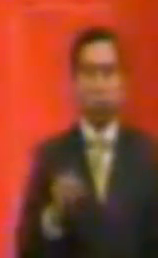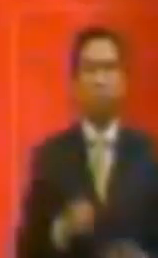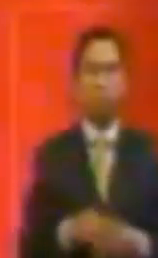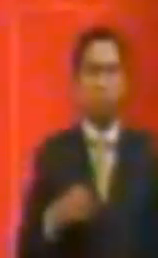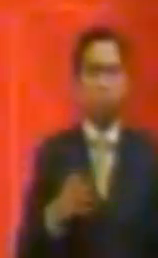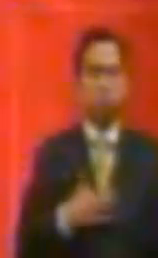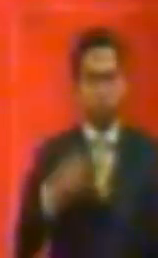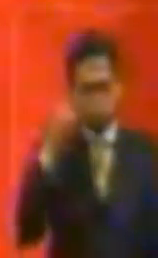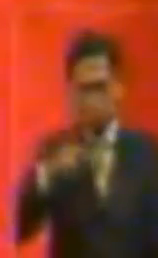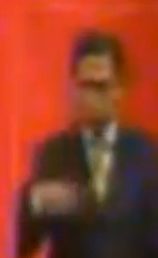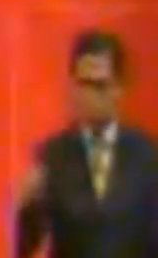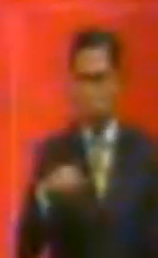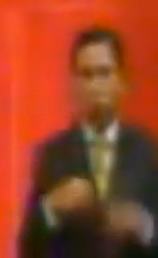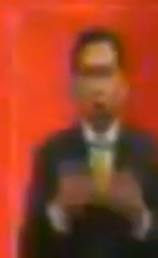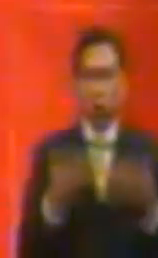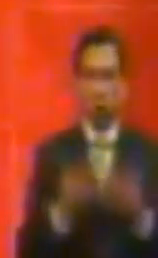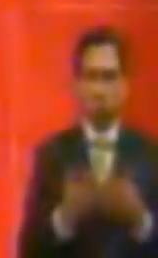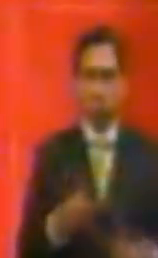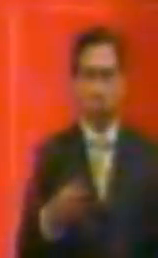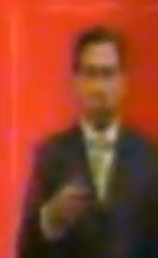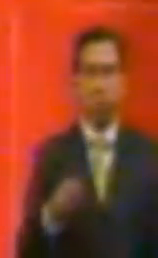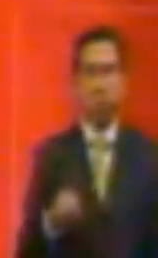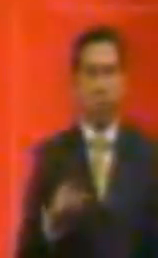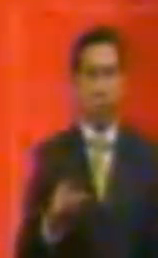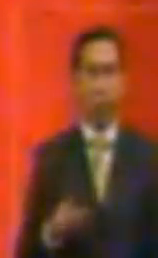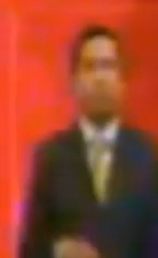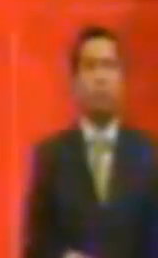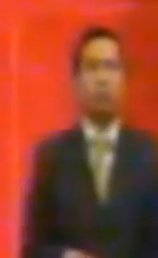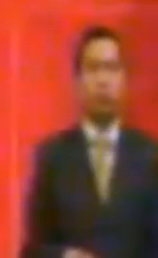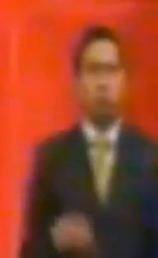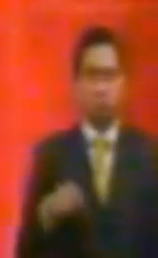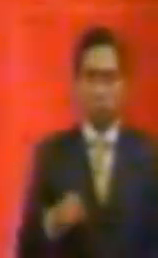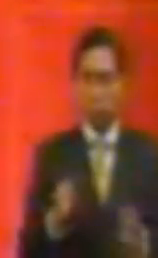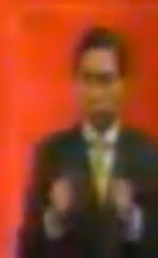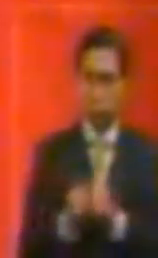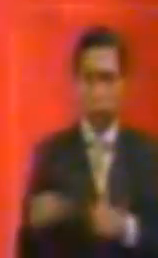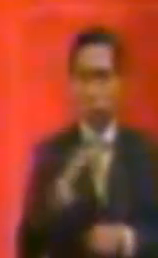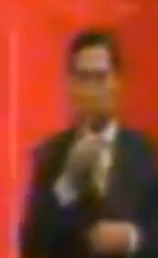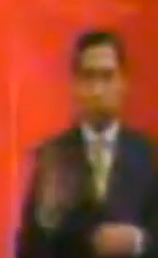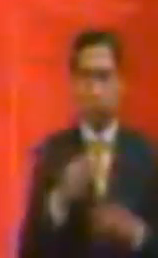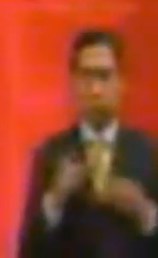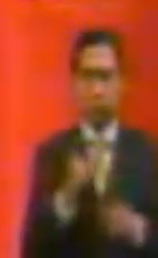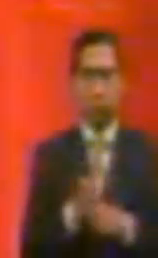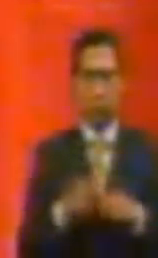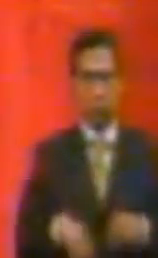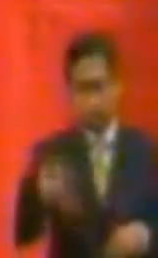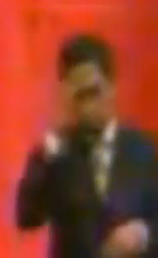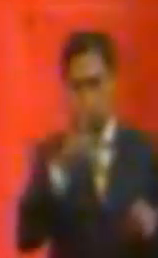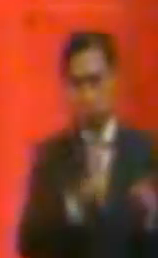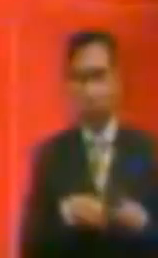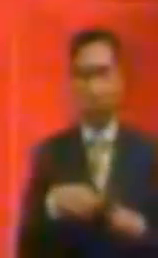Sueño, y debemos soñar cómo instalar una planta de GNL. Y acá juntos, garantizando nuestros mercados, tanto en Perú como también en